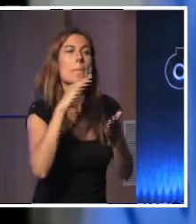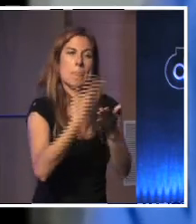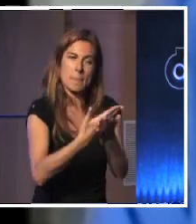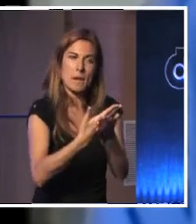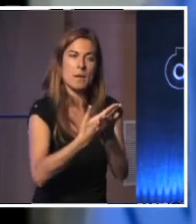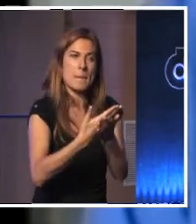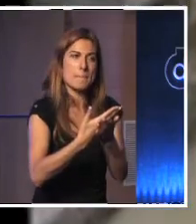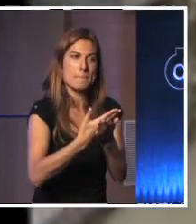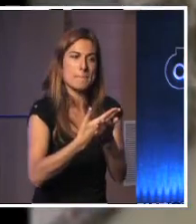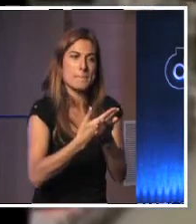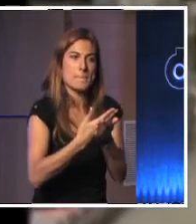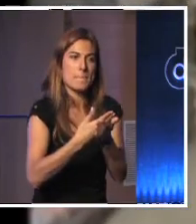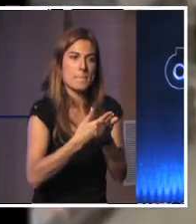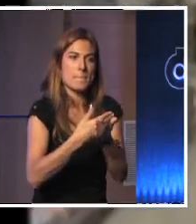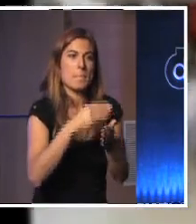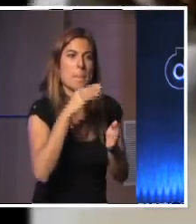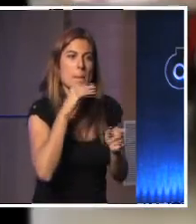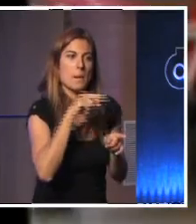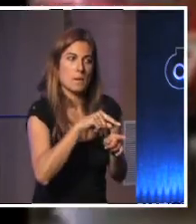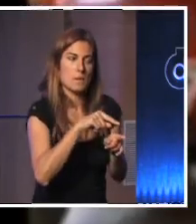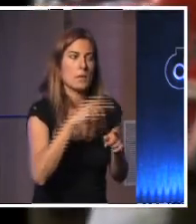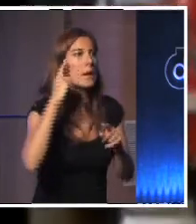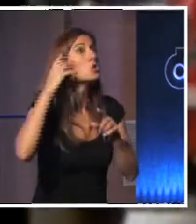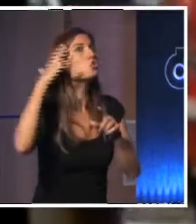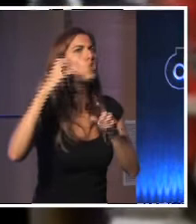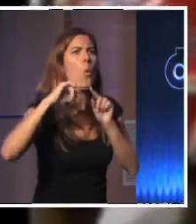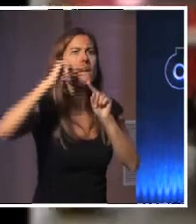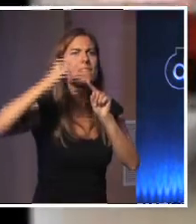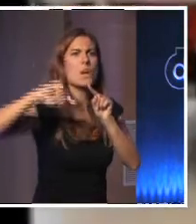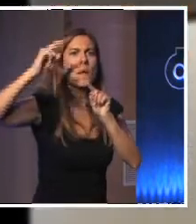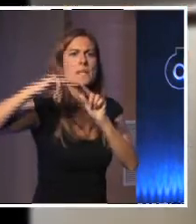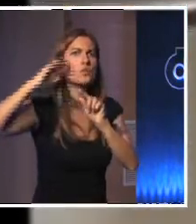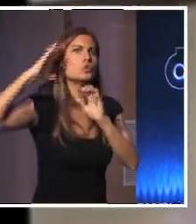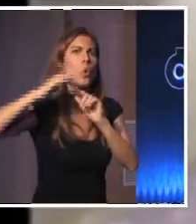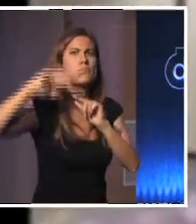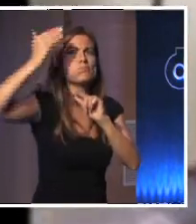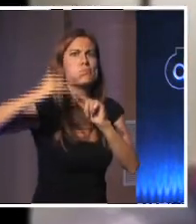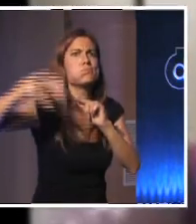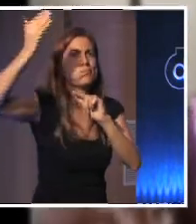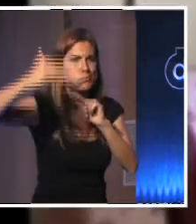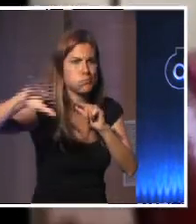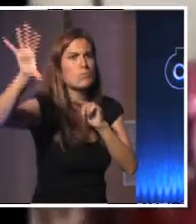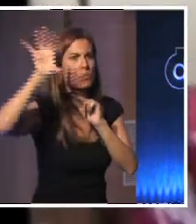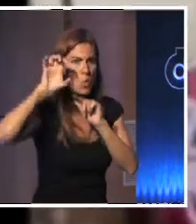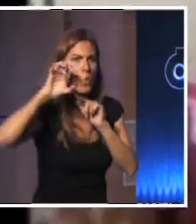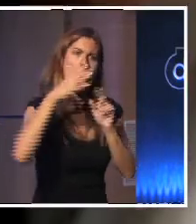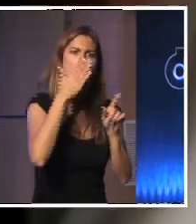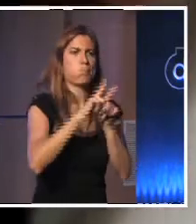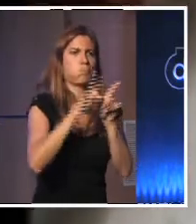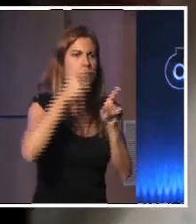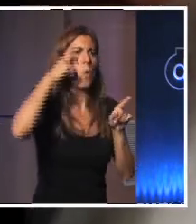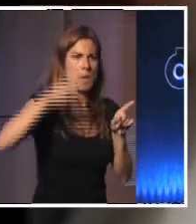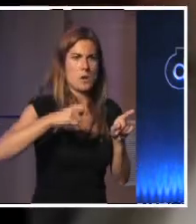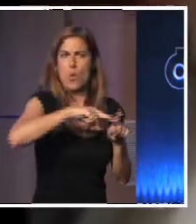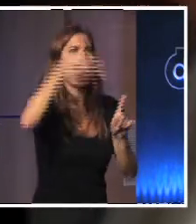las razones por las que los perros pueden oír frecuencias mucho más altas que las que capta el oído humano. Es algo único en esta especie.